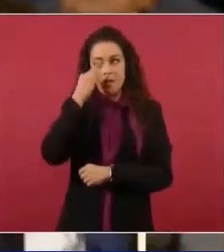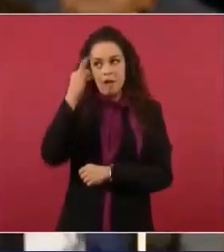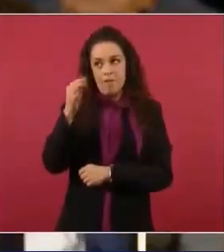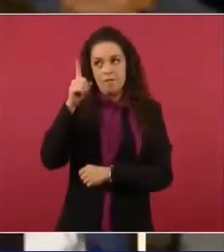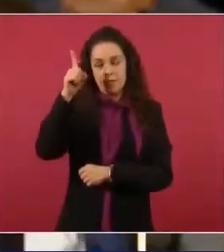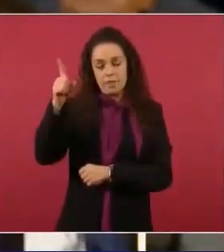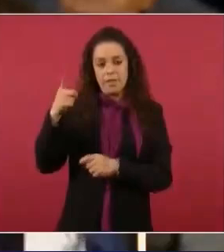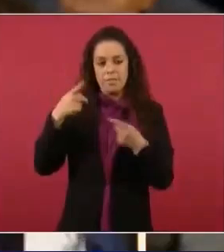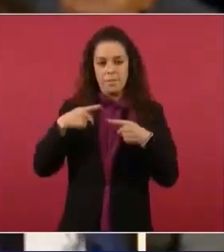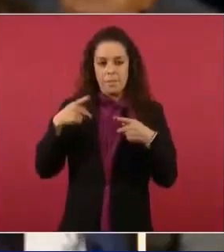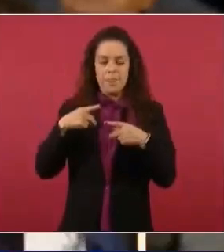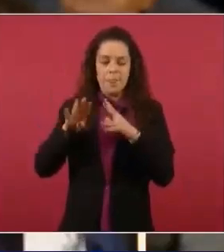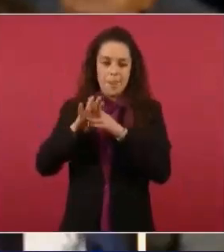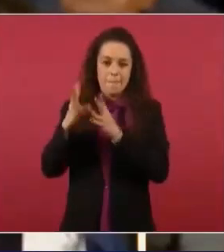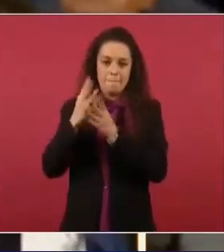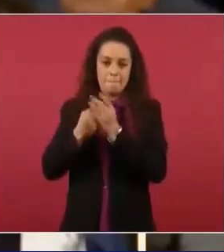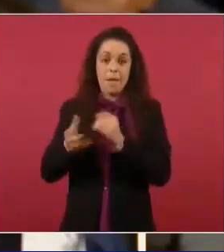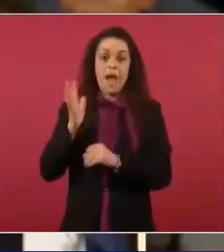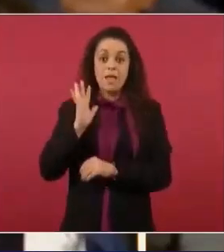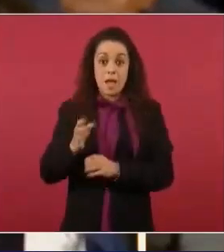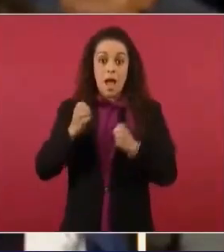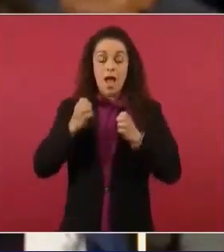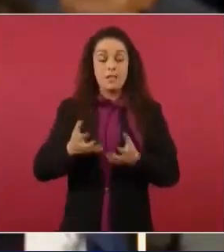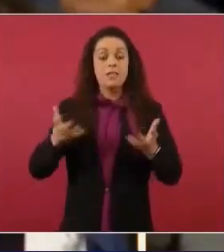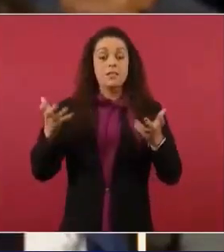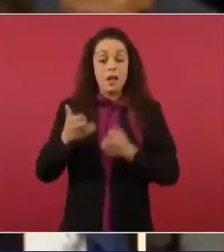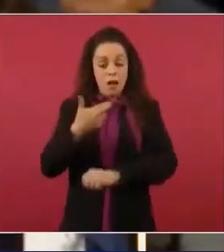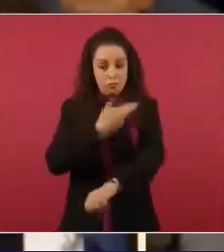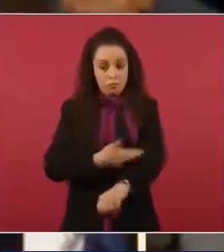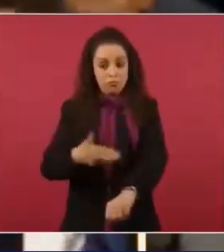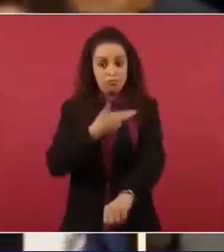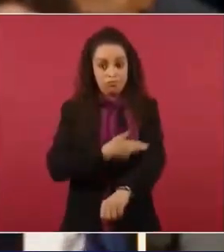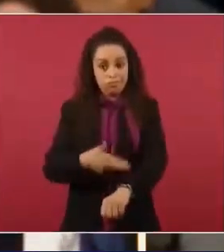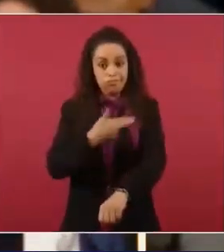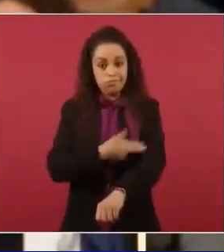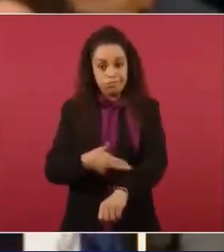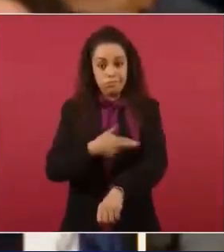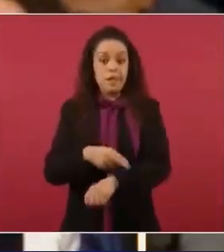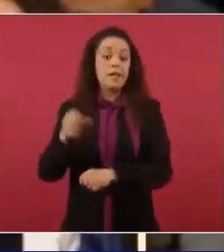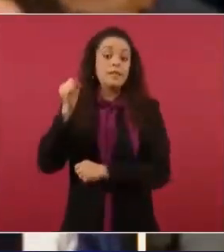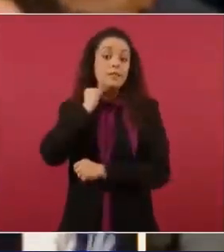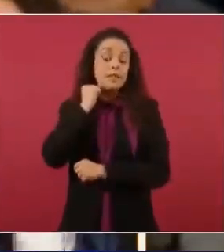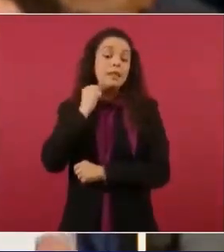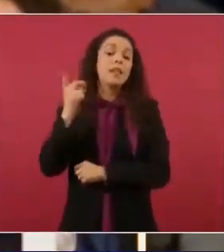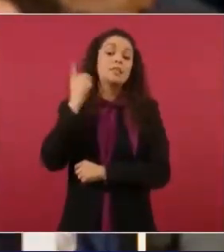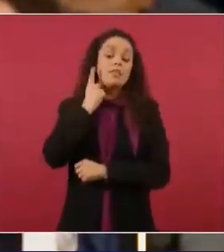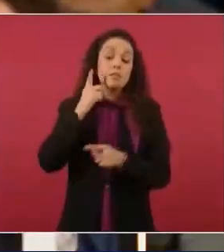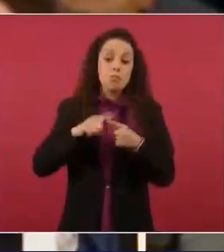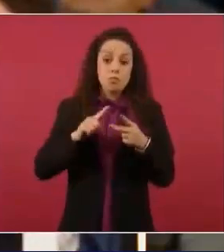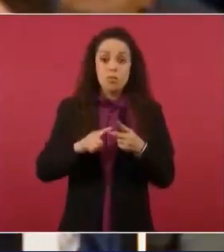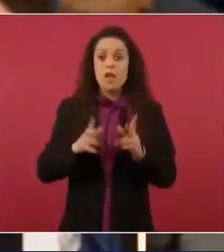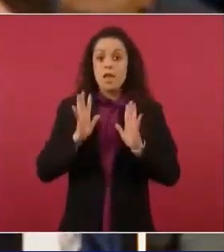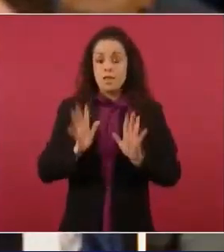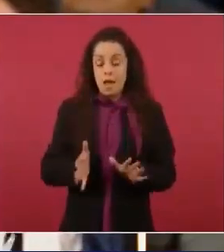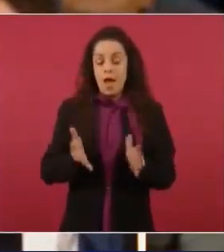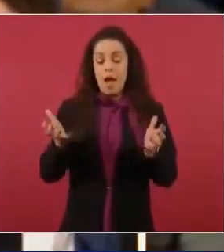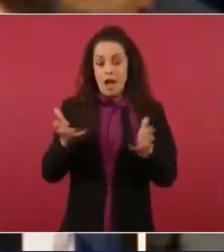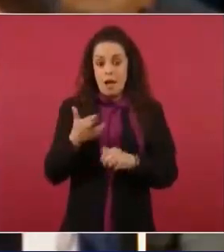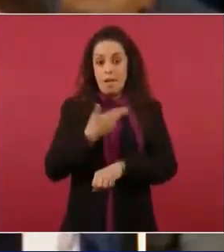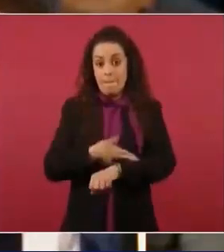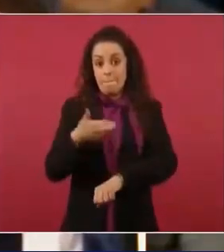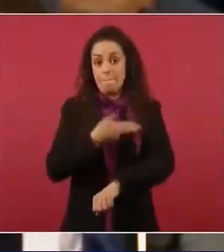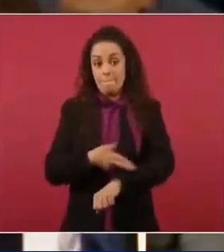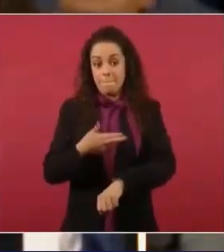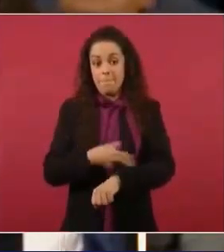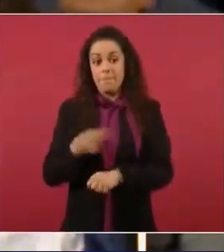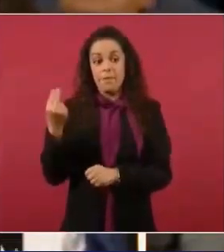están tomando estas acciones, que ya se está trabajando por parte de los senadores y los diputados, y que sí quiero dejar